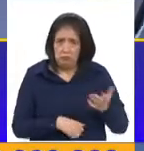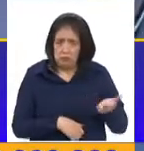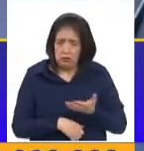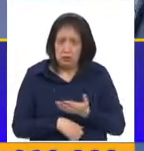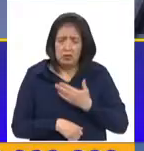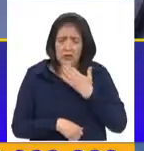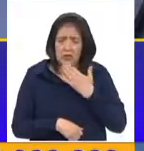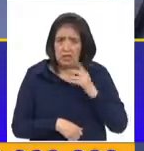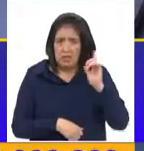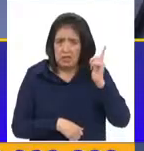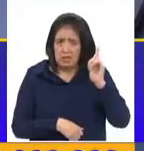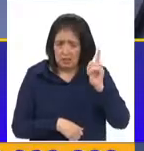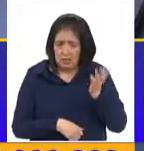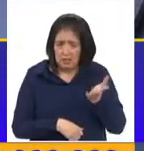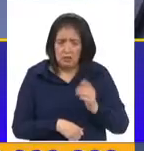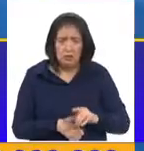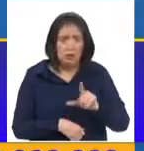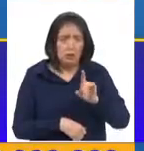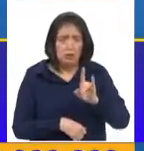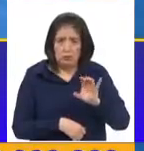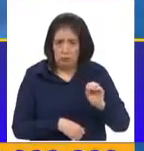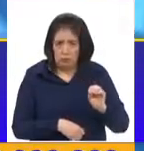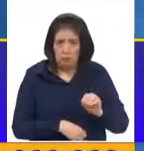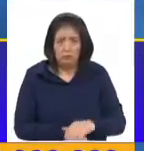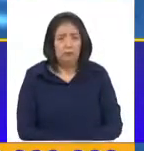del camarada Lucio.